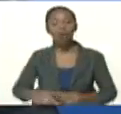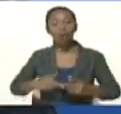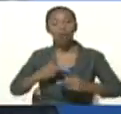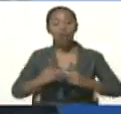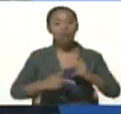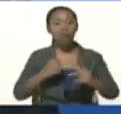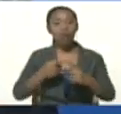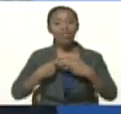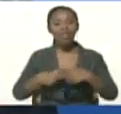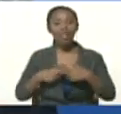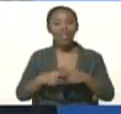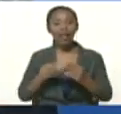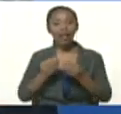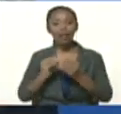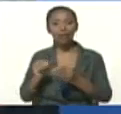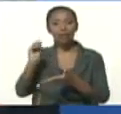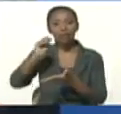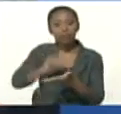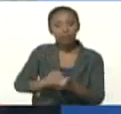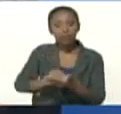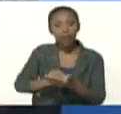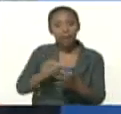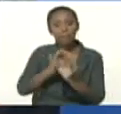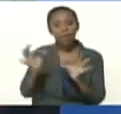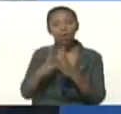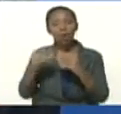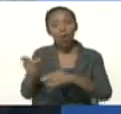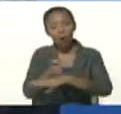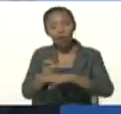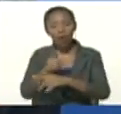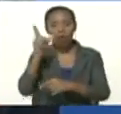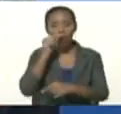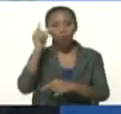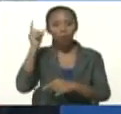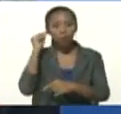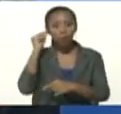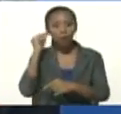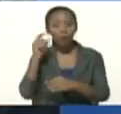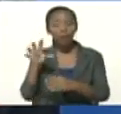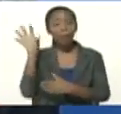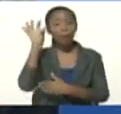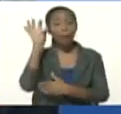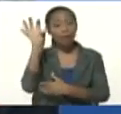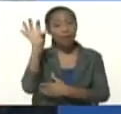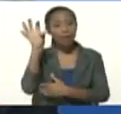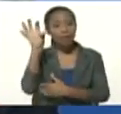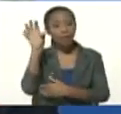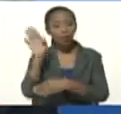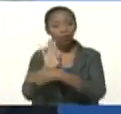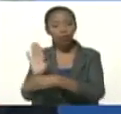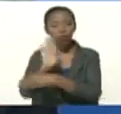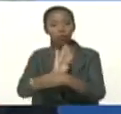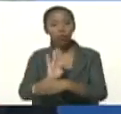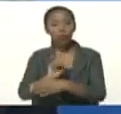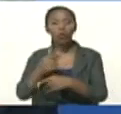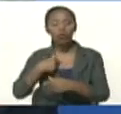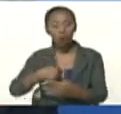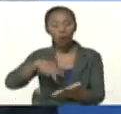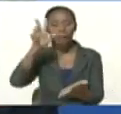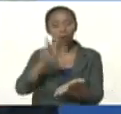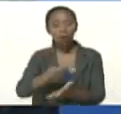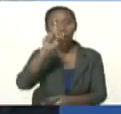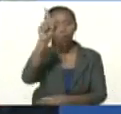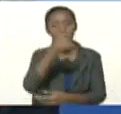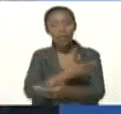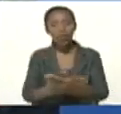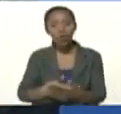de aplicación del Petro con todos los gobernadores y las gobernadoras del país y los protectores. Yo le aprobé 1.000.000 de